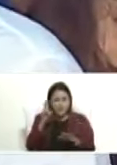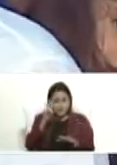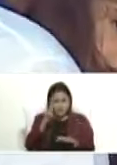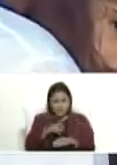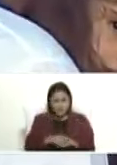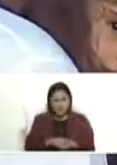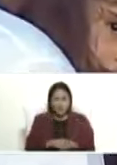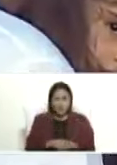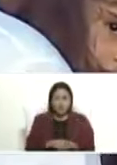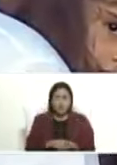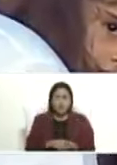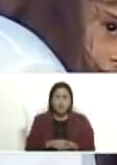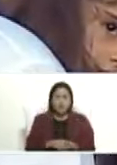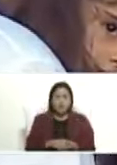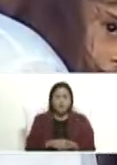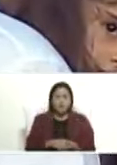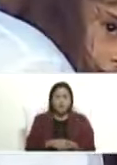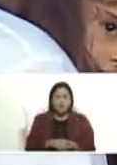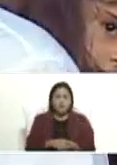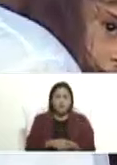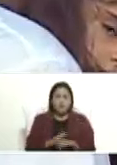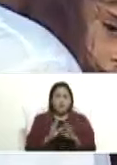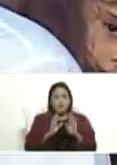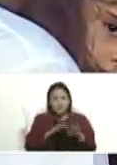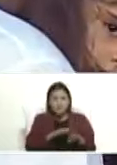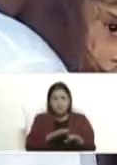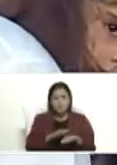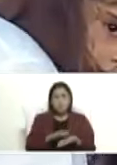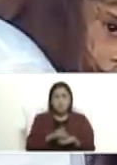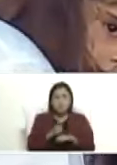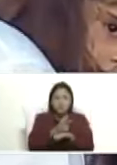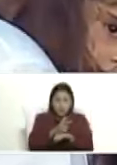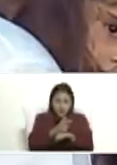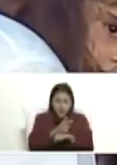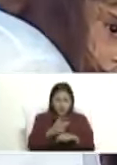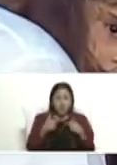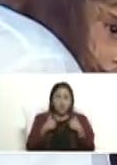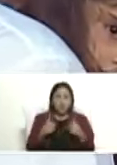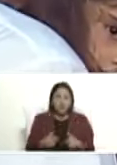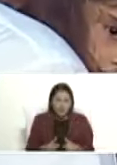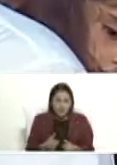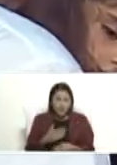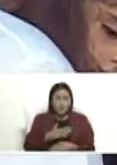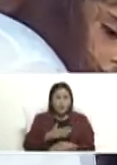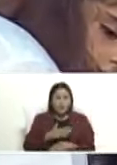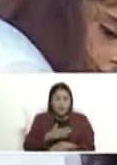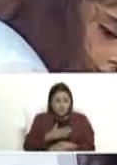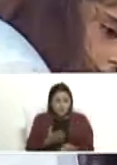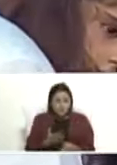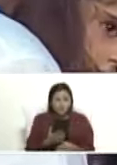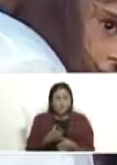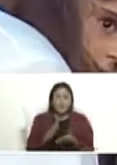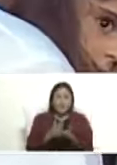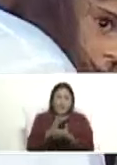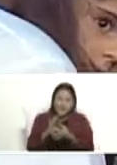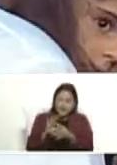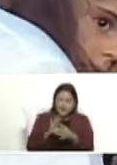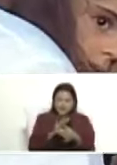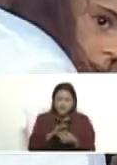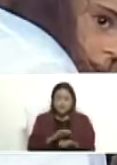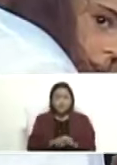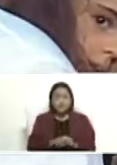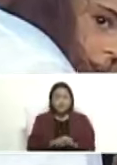y de servirle a este gobierno, un gobierno humano, un gobierno leal,